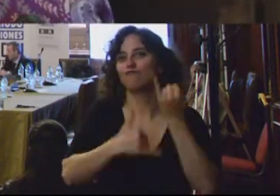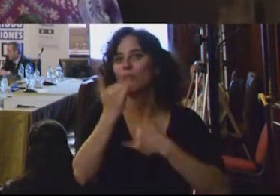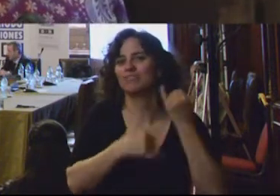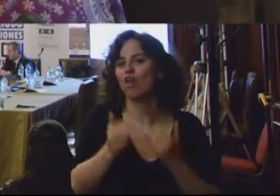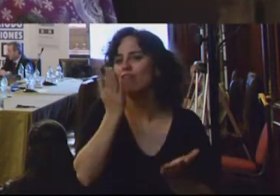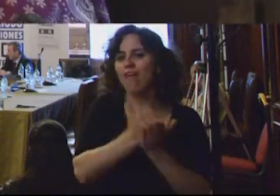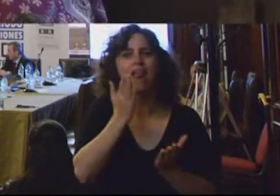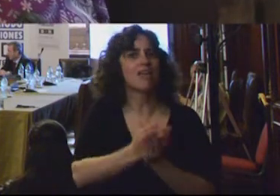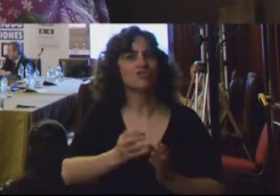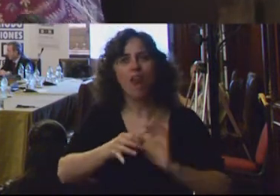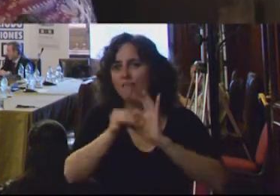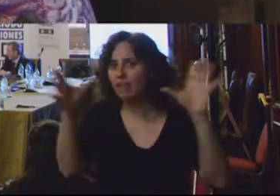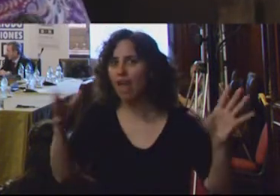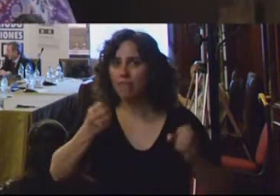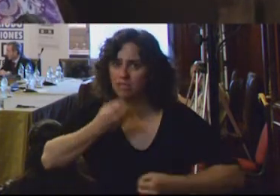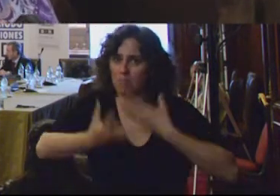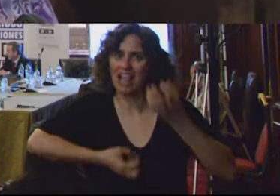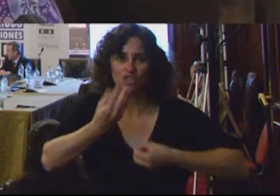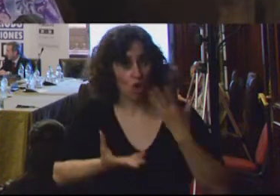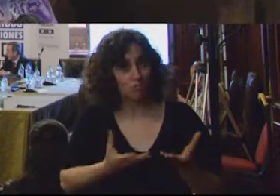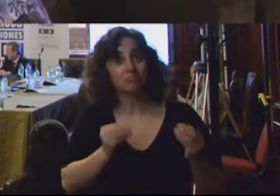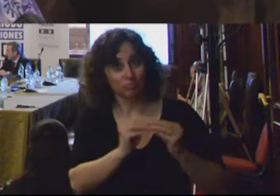libertad de expresión. Pero es